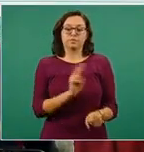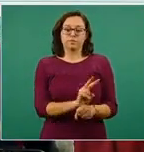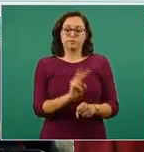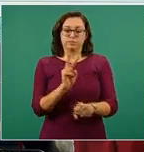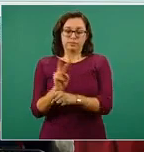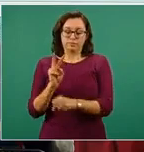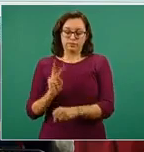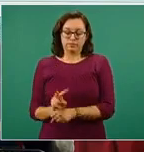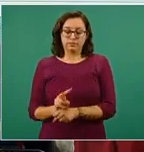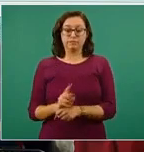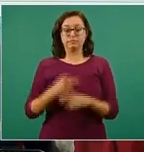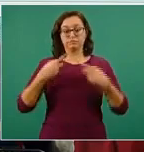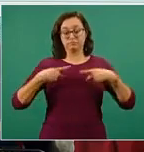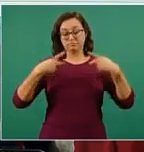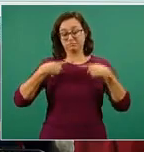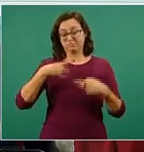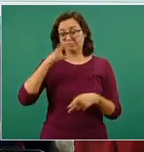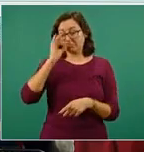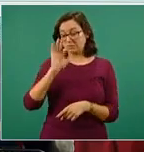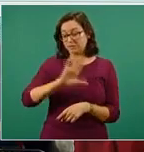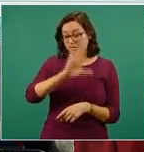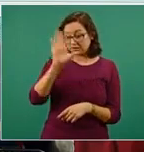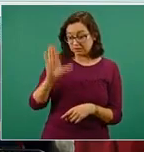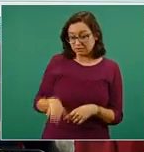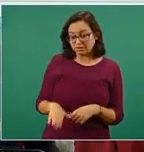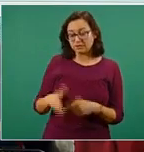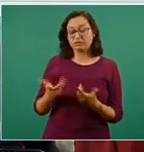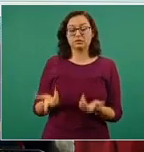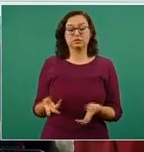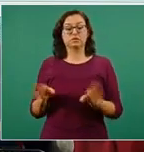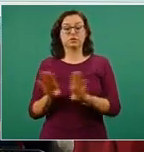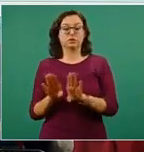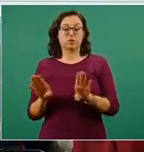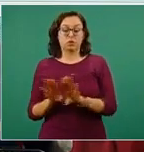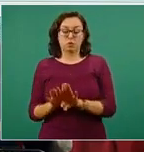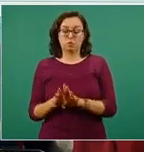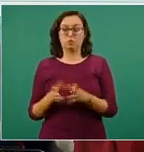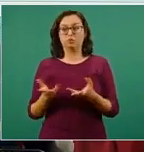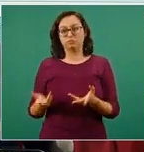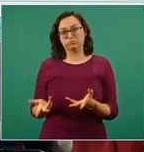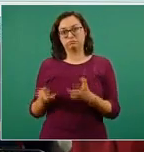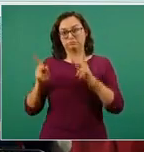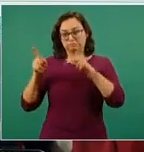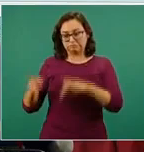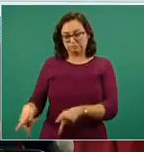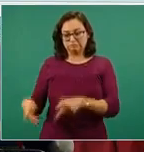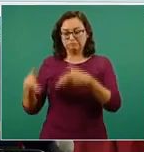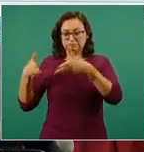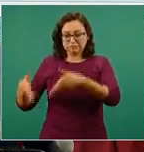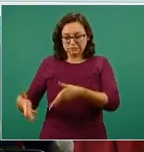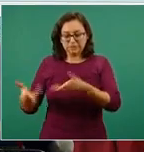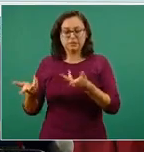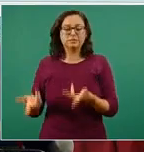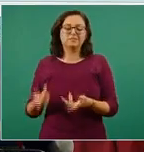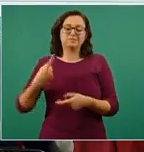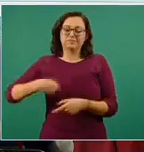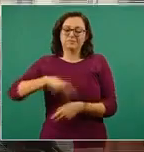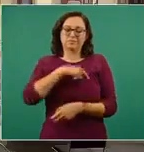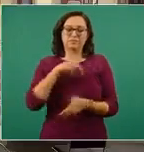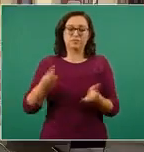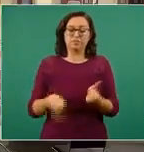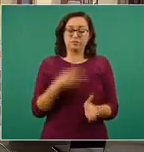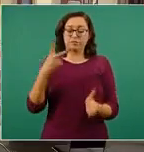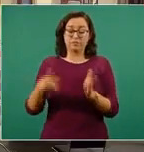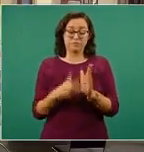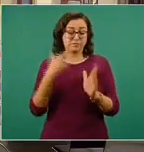final de los fallecidos. Nosotros en todo momento en los establecimientos aplicamos la regulación de las medidas